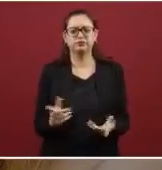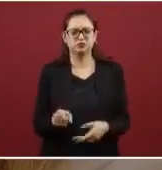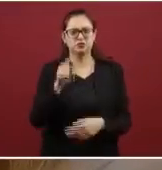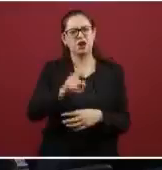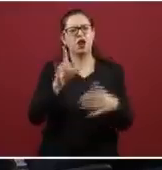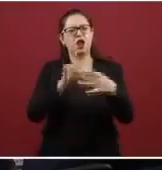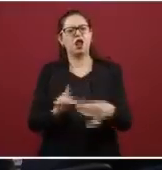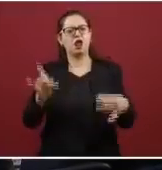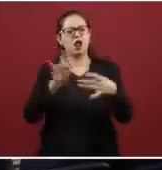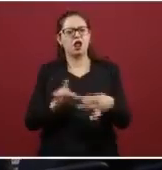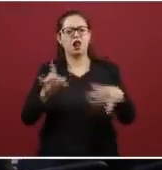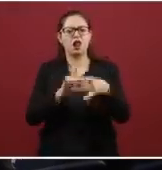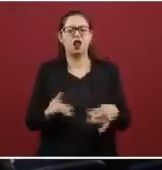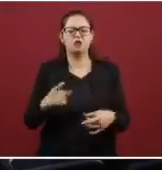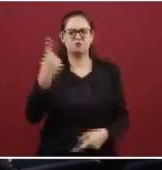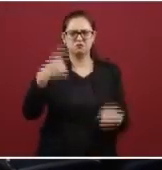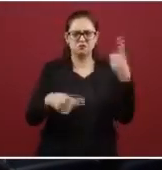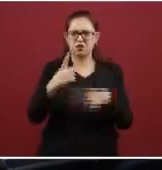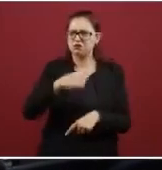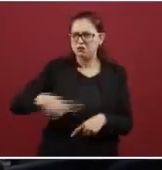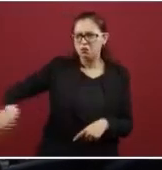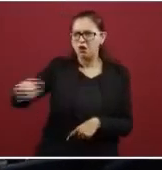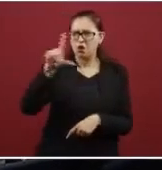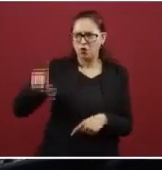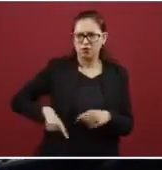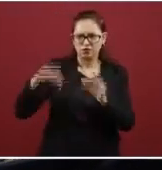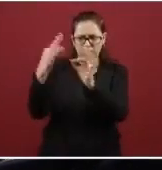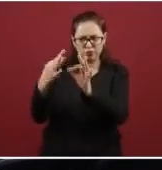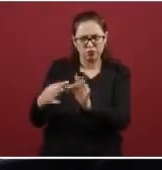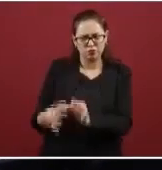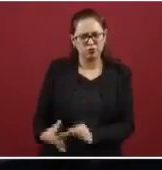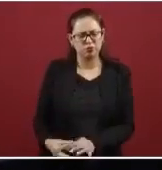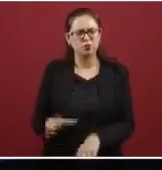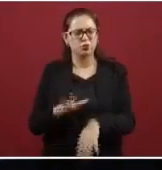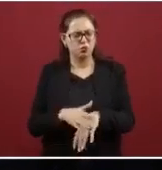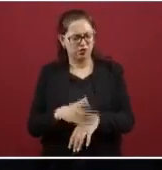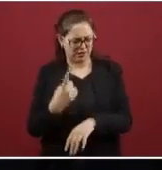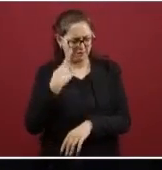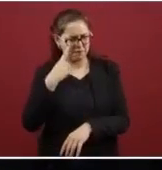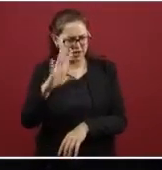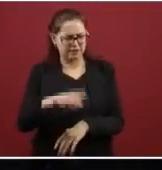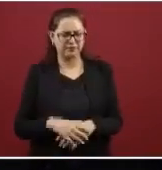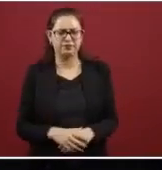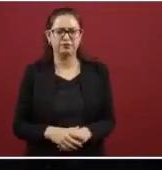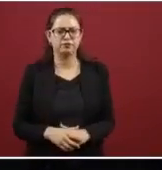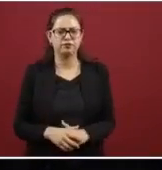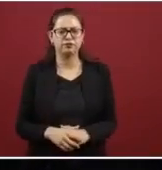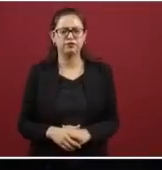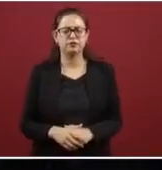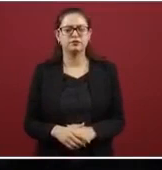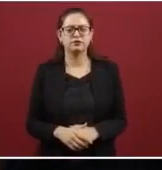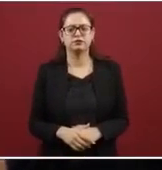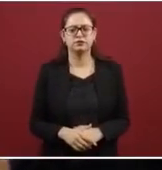instrucciones se den seguimiento por su gobierno? Lo digo porque en el caso del titular del Instituto